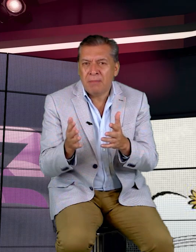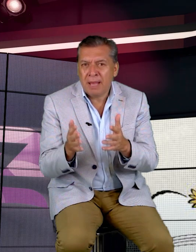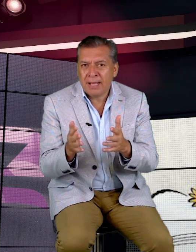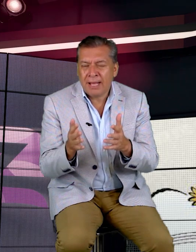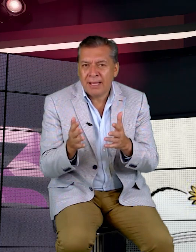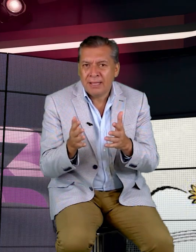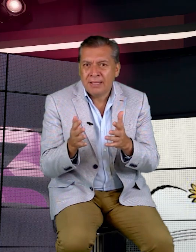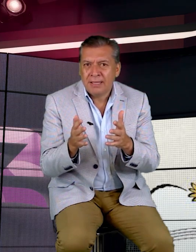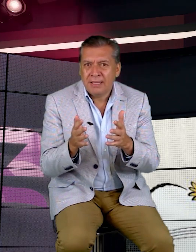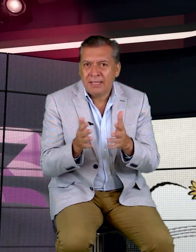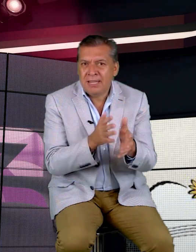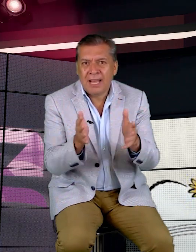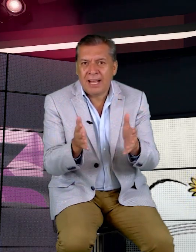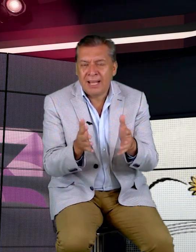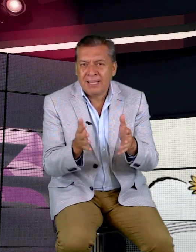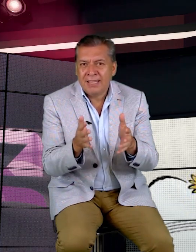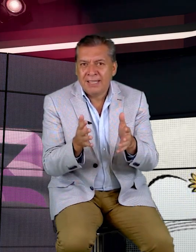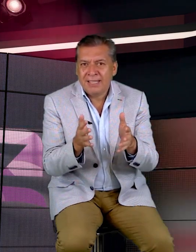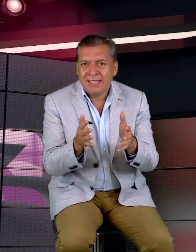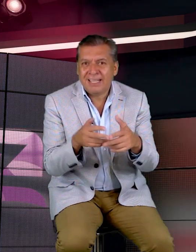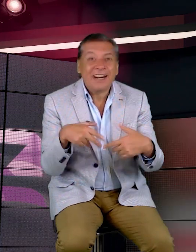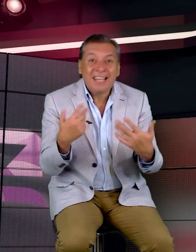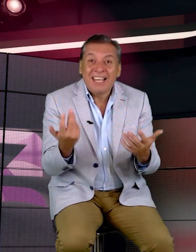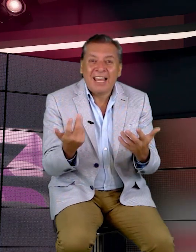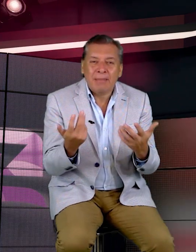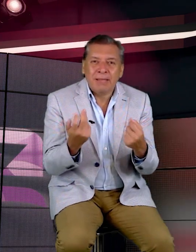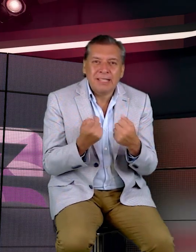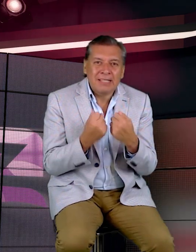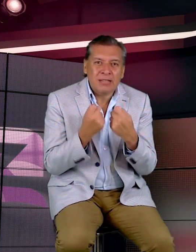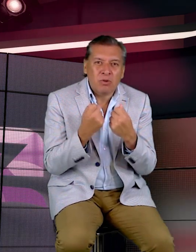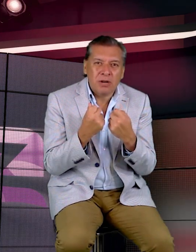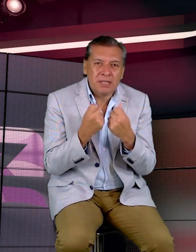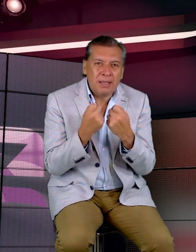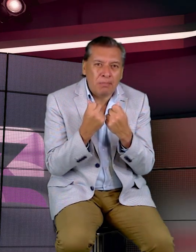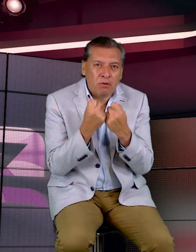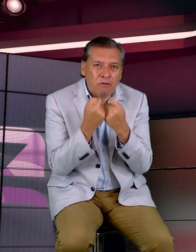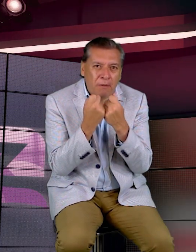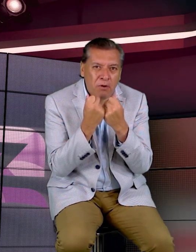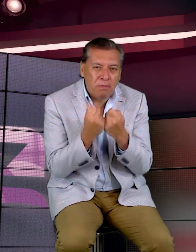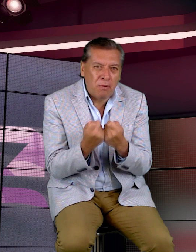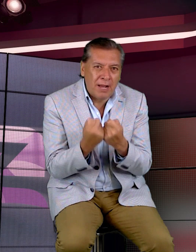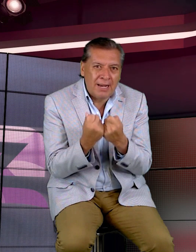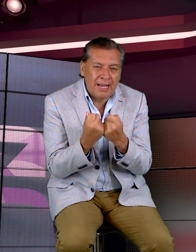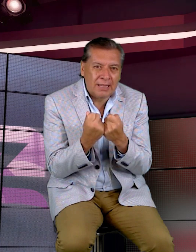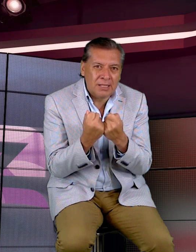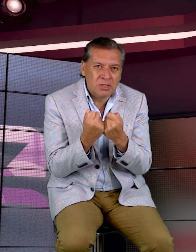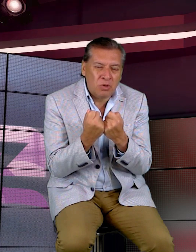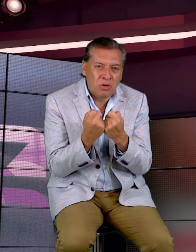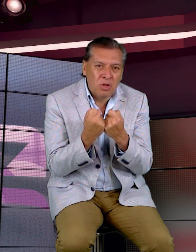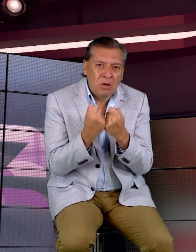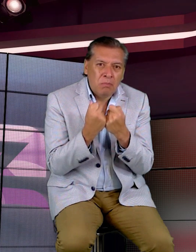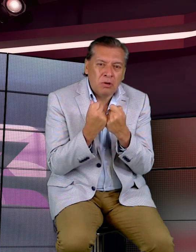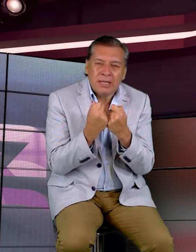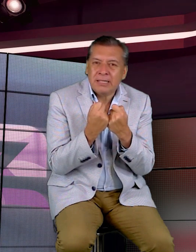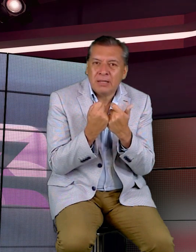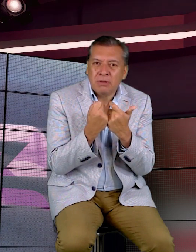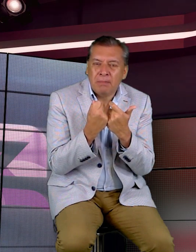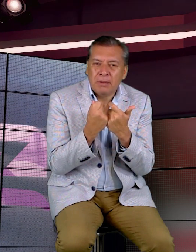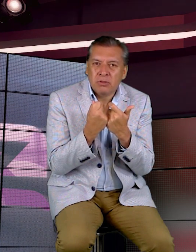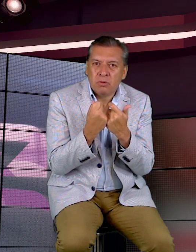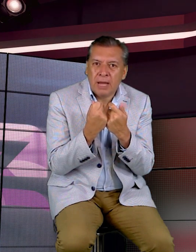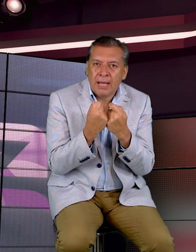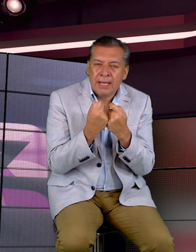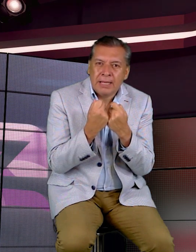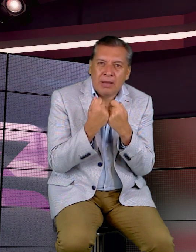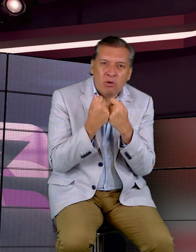en una marca y llega y se ríe de maciza sonrisa por favor pongan la atención porque es la de una